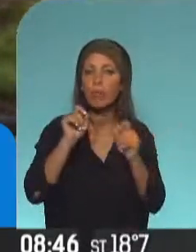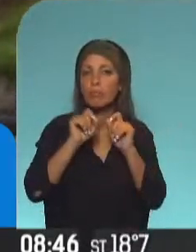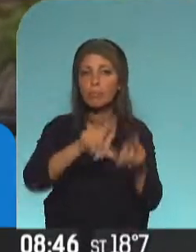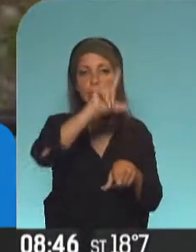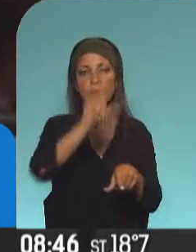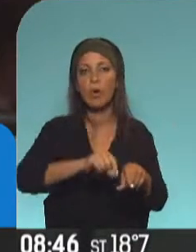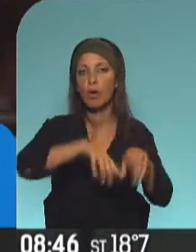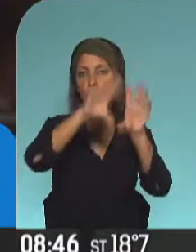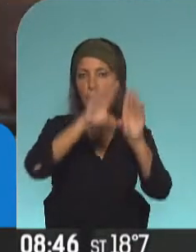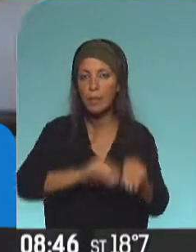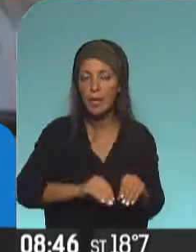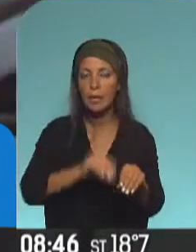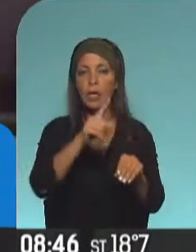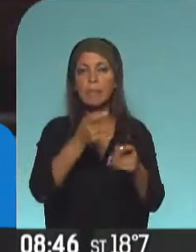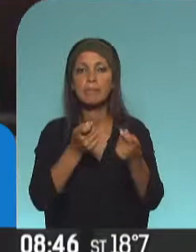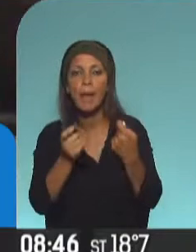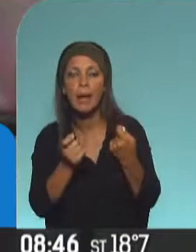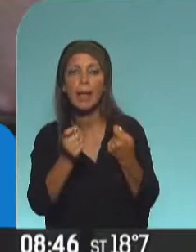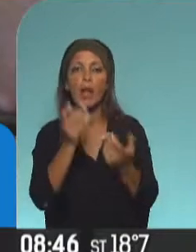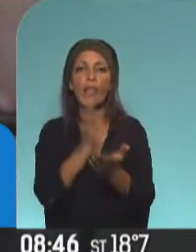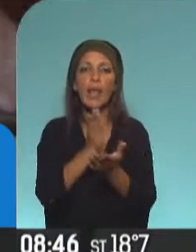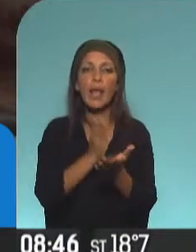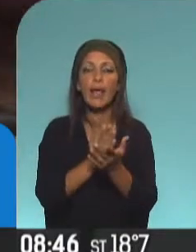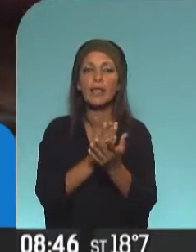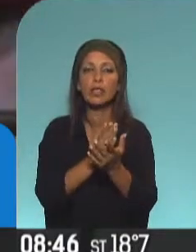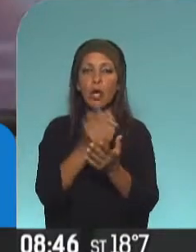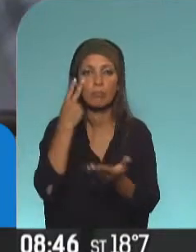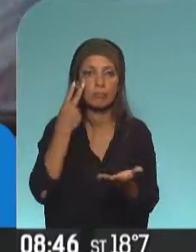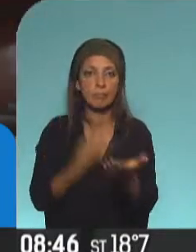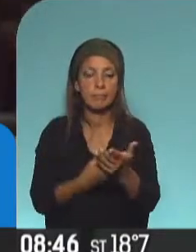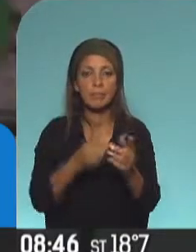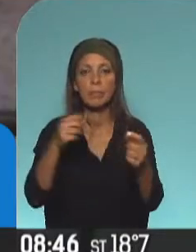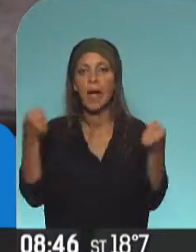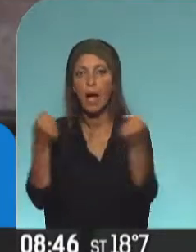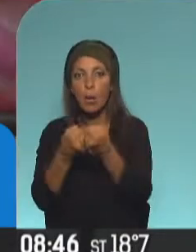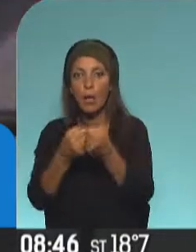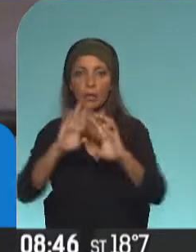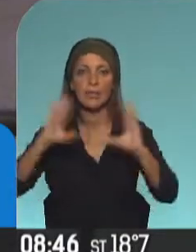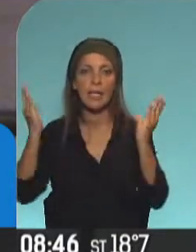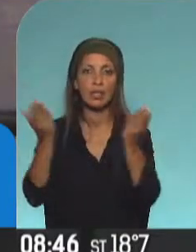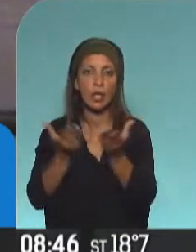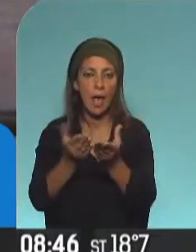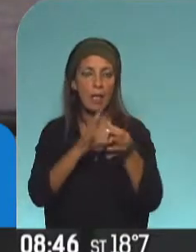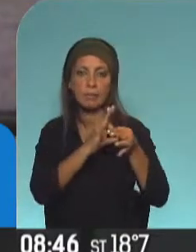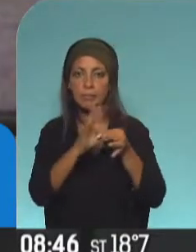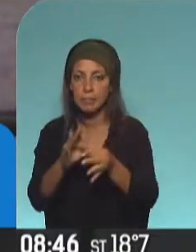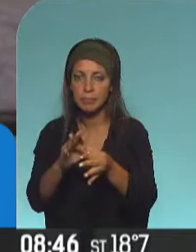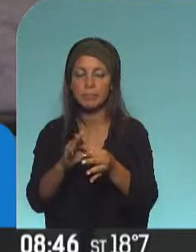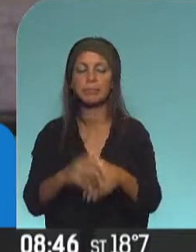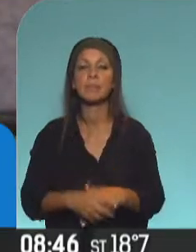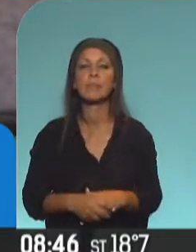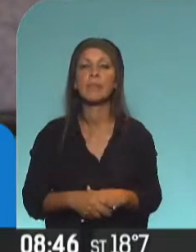que regula los derechos reconocidos en las convenciones, en los pactos internacionales, entre otros motivos. Ahora